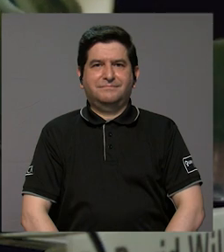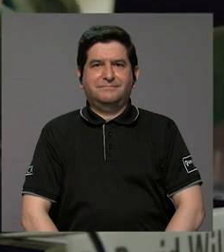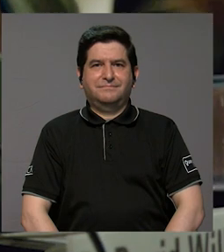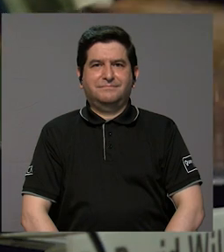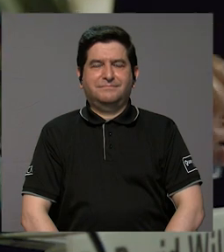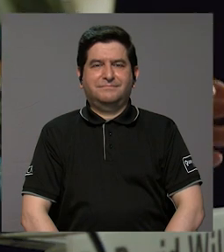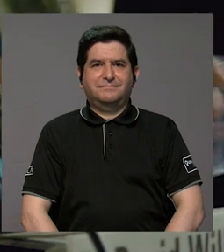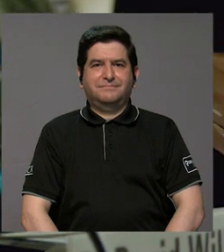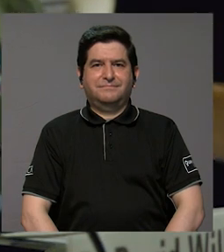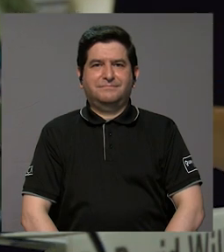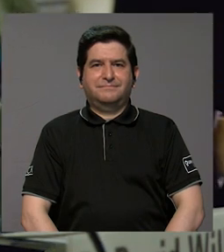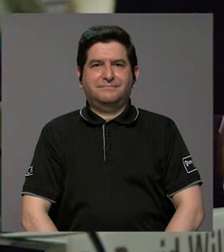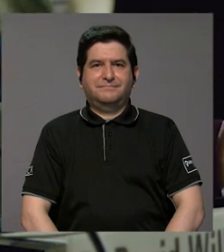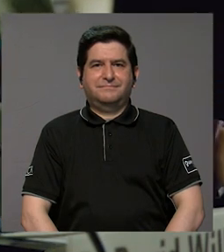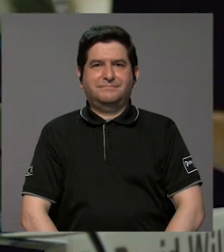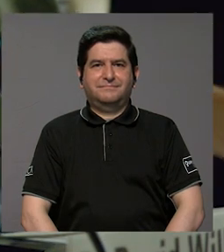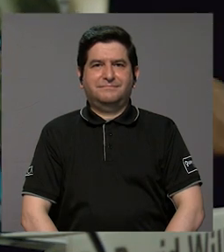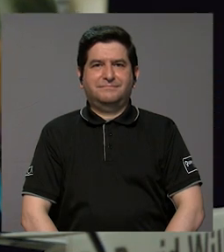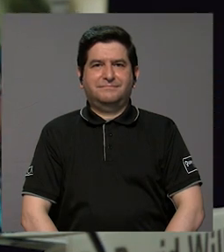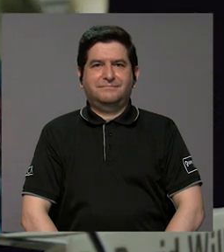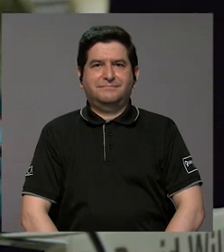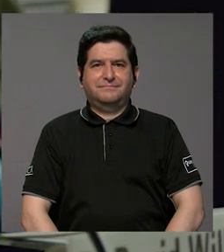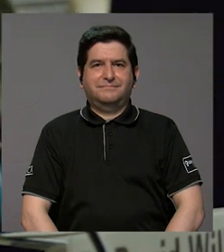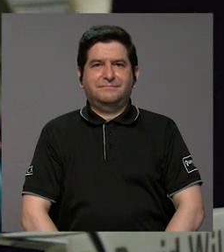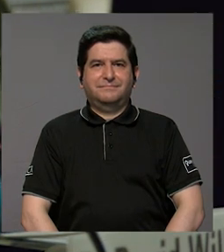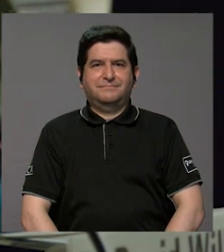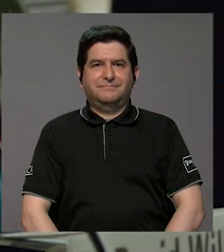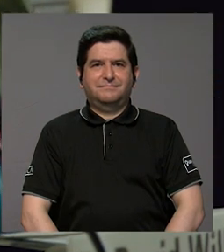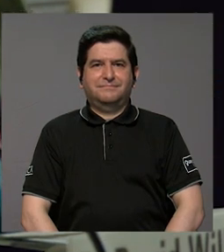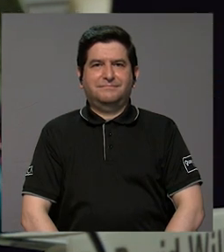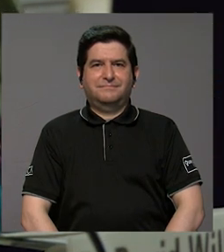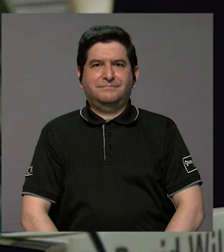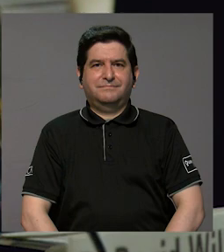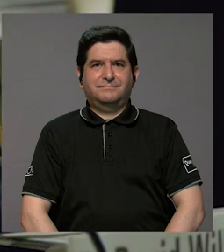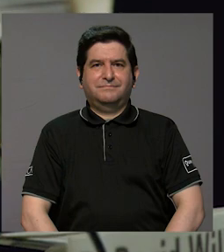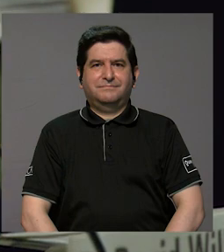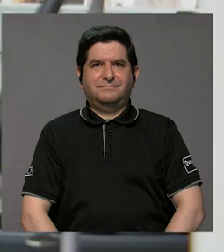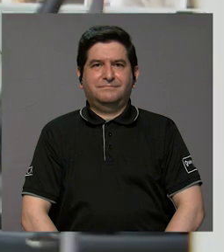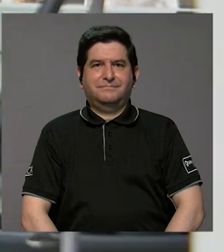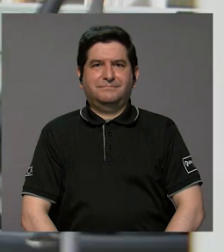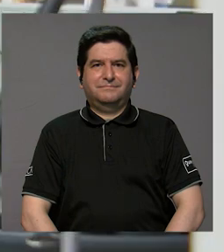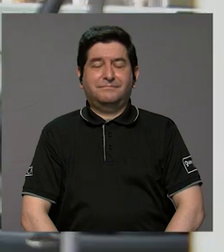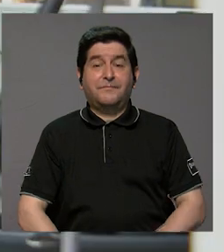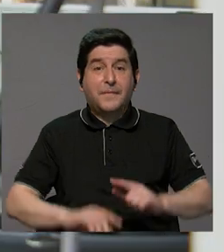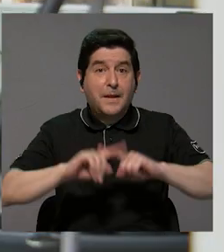taken us to have this meeting, 22 men, women and children will have lost their lives.